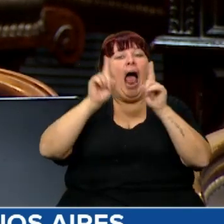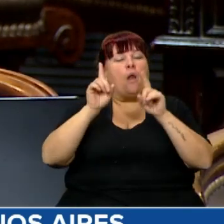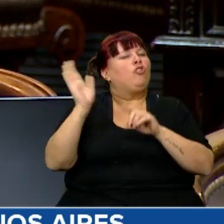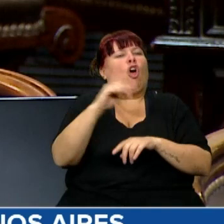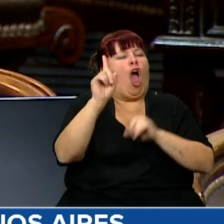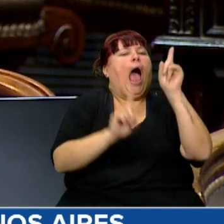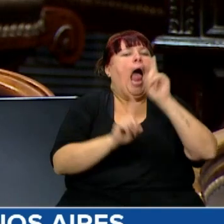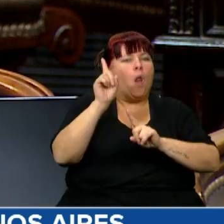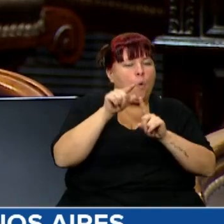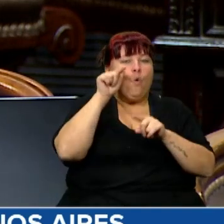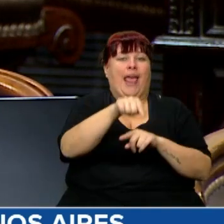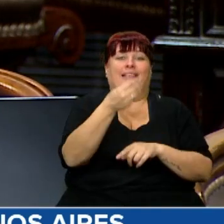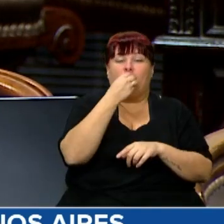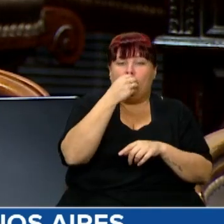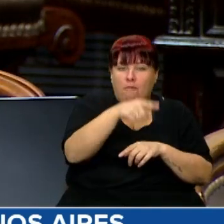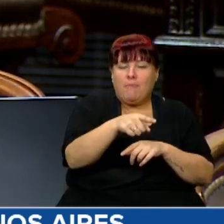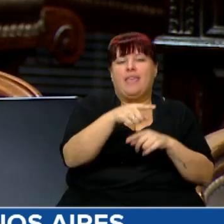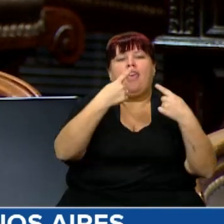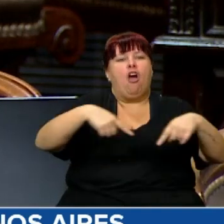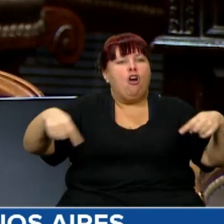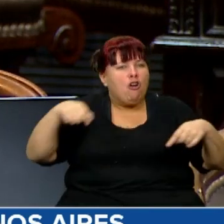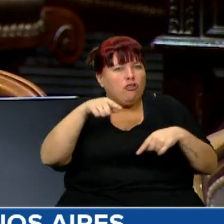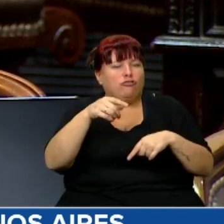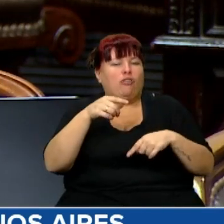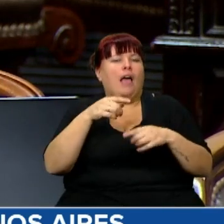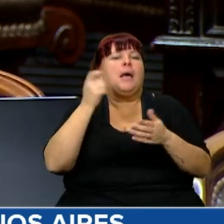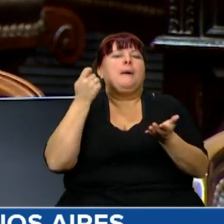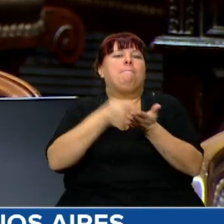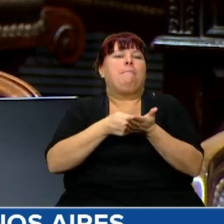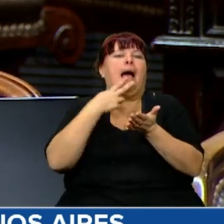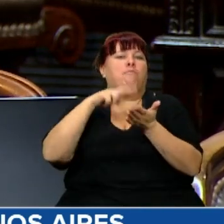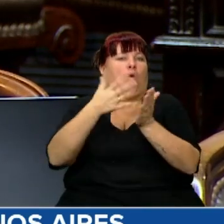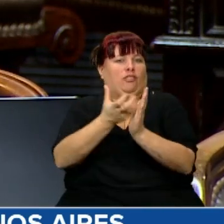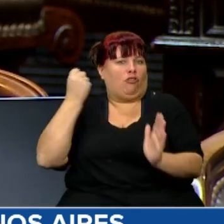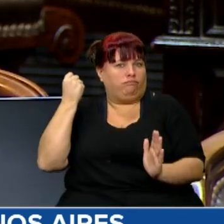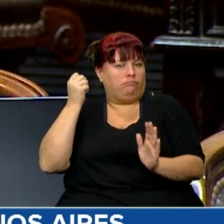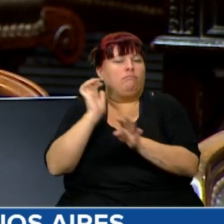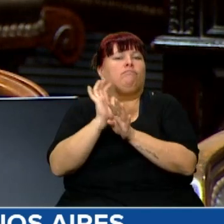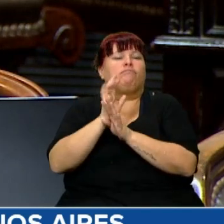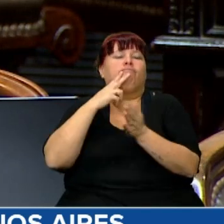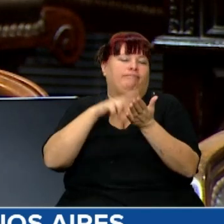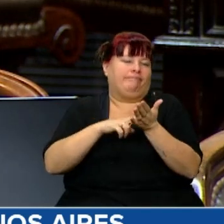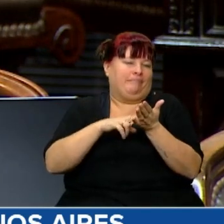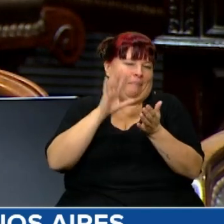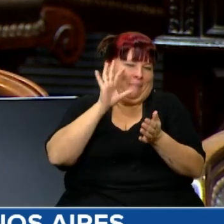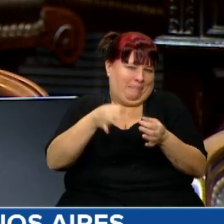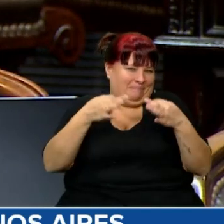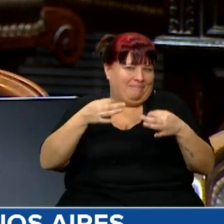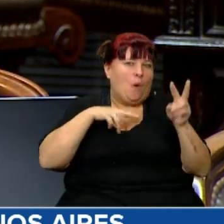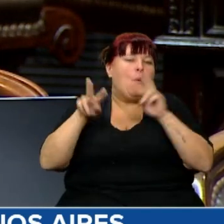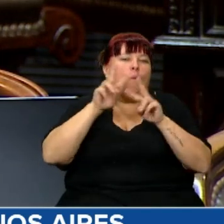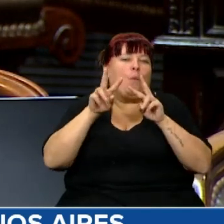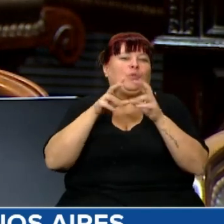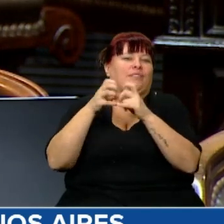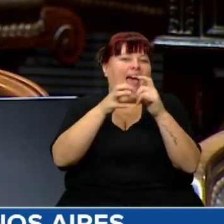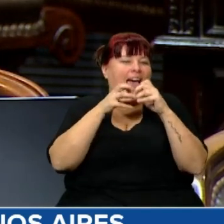en todos, sobre esos alimentos, sobre esos productos se pagan retenciones evidentemente, y estamos tratando de